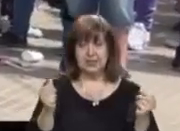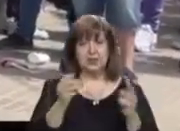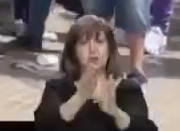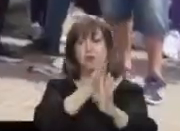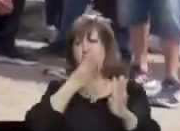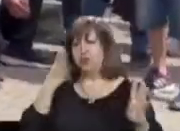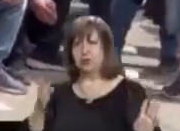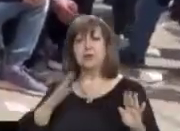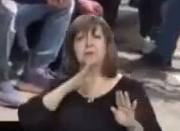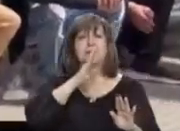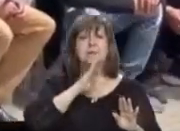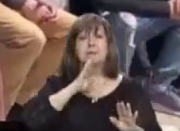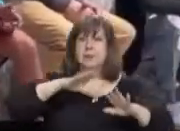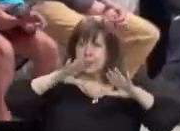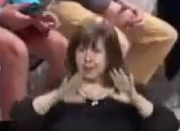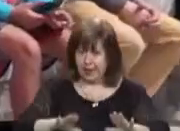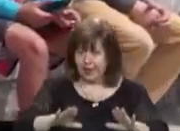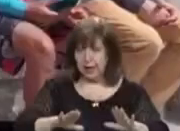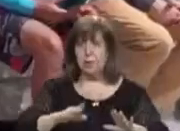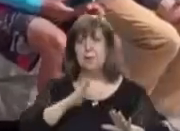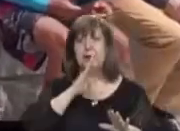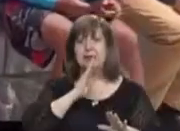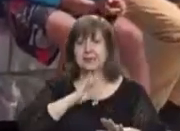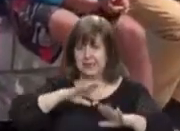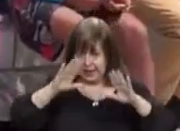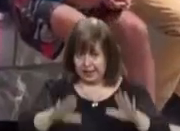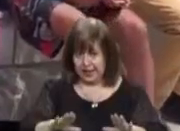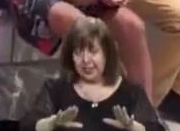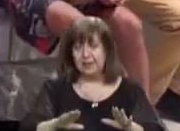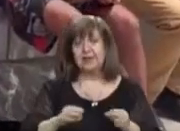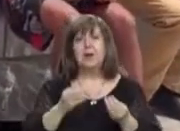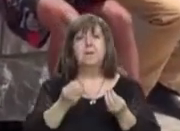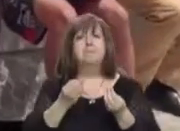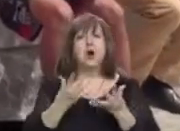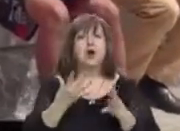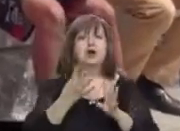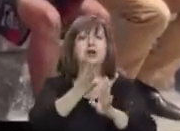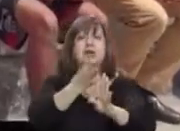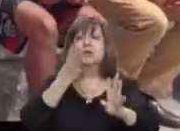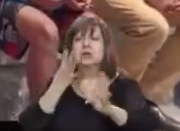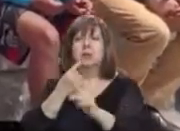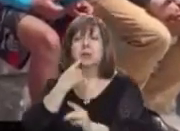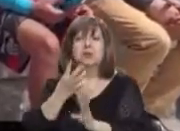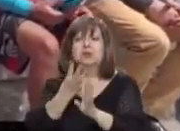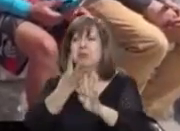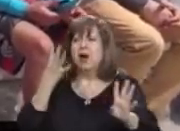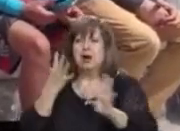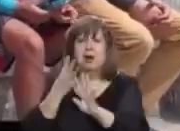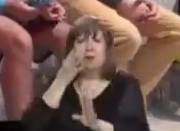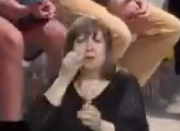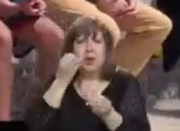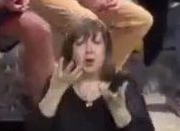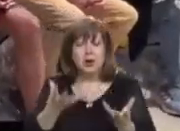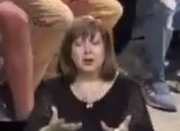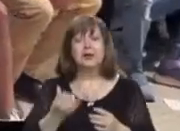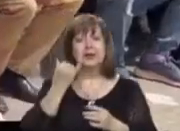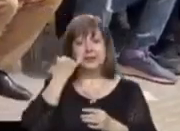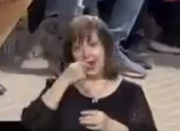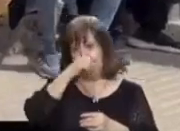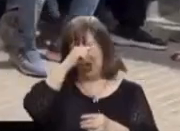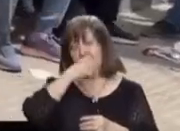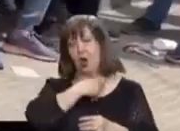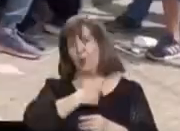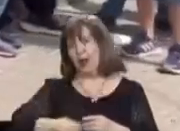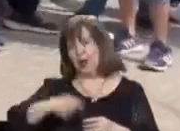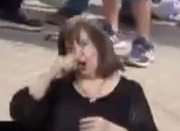llegado hasta acá. ¿Por qué esta gran aglutinación de gente? Bueno, porque ustedes saben, el Gobierno Nacional